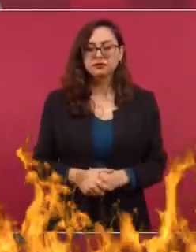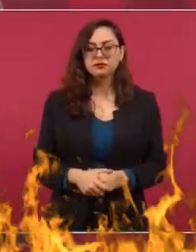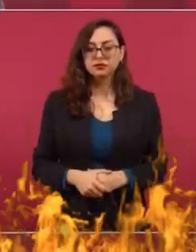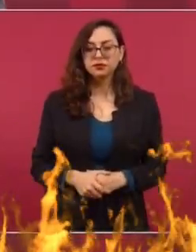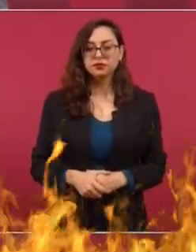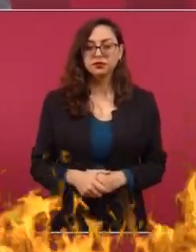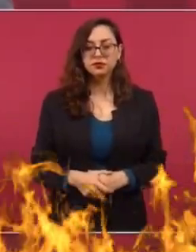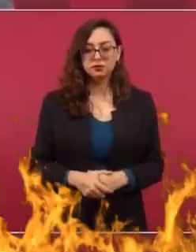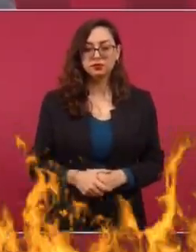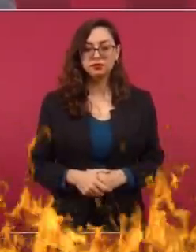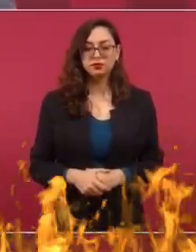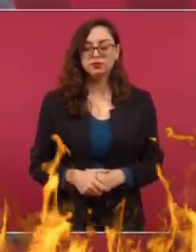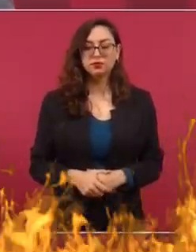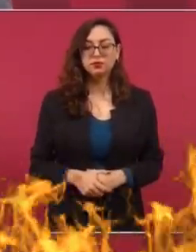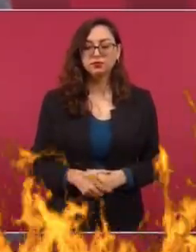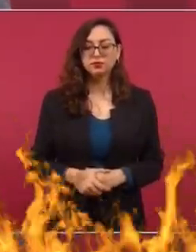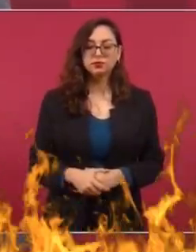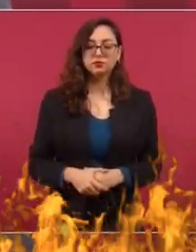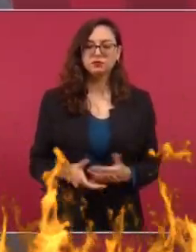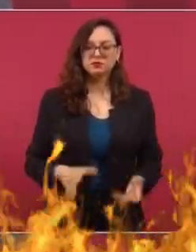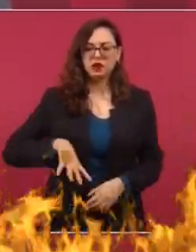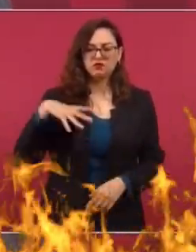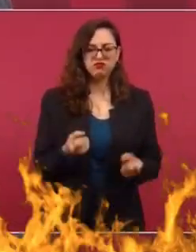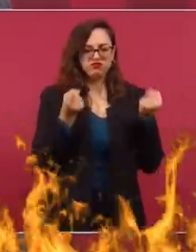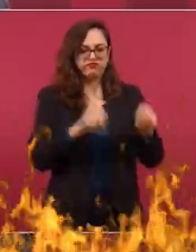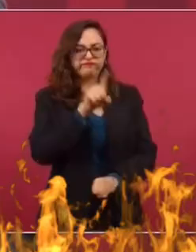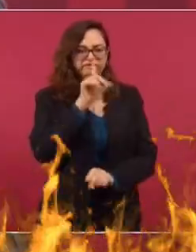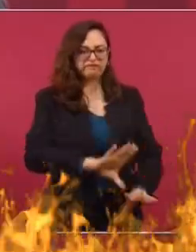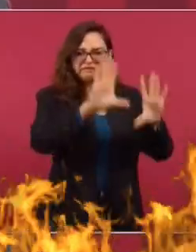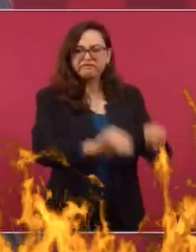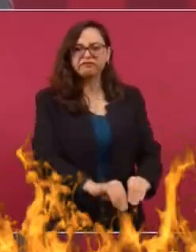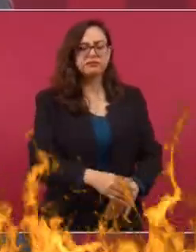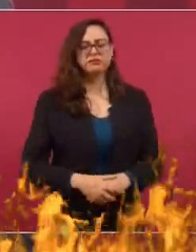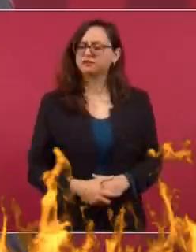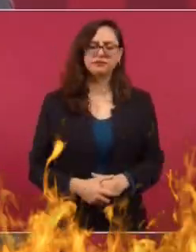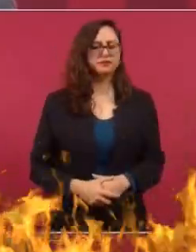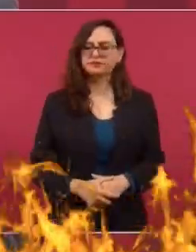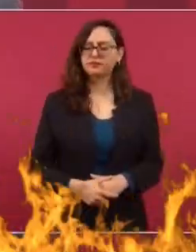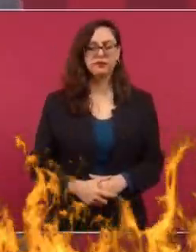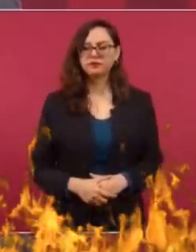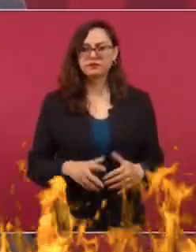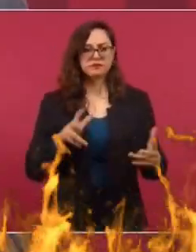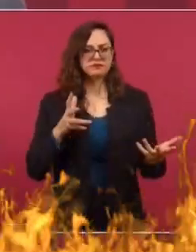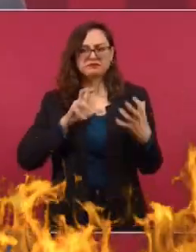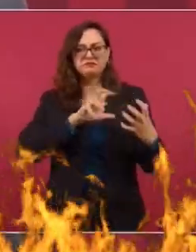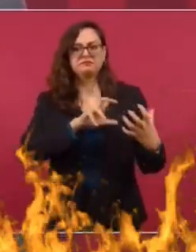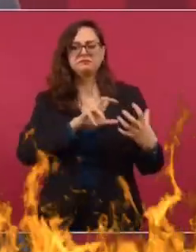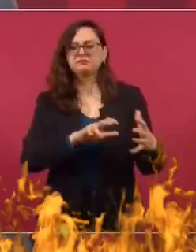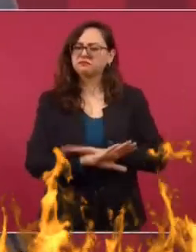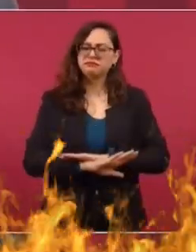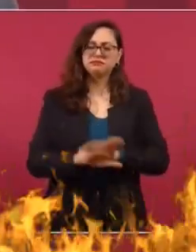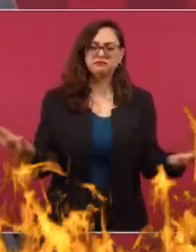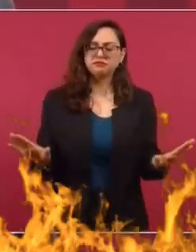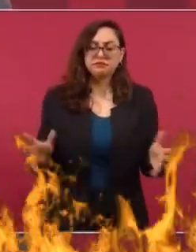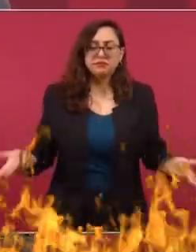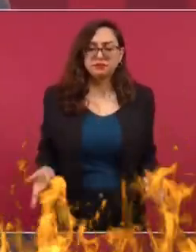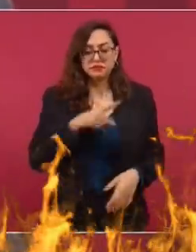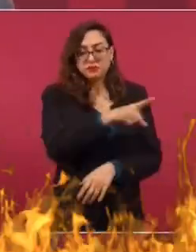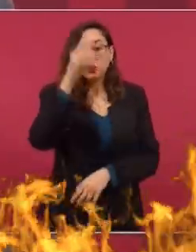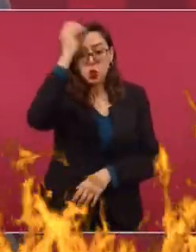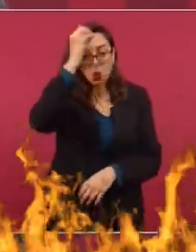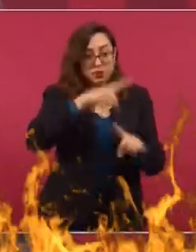no actuar de manera autoritaria, no pelearnos. Y más, si somos gobierno, tenemos que garantizar el derecho a